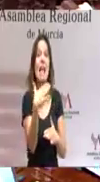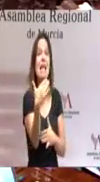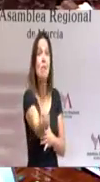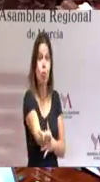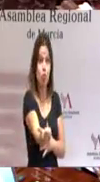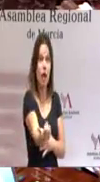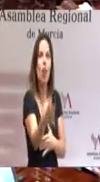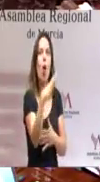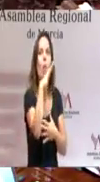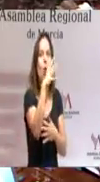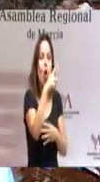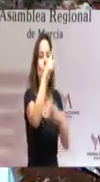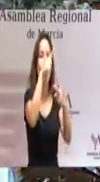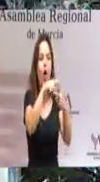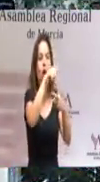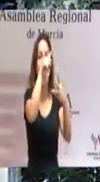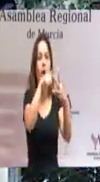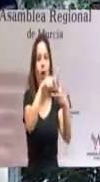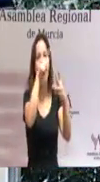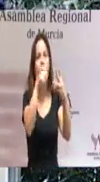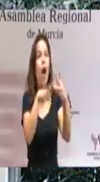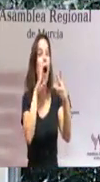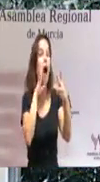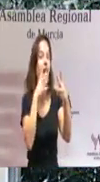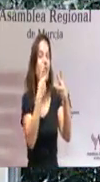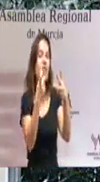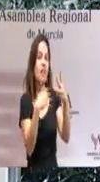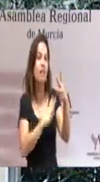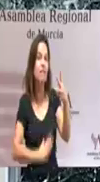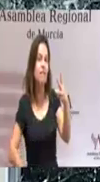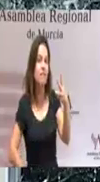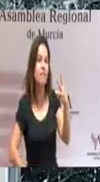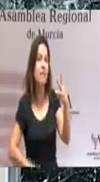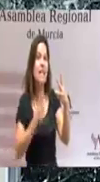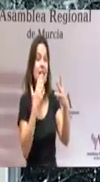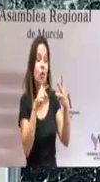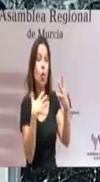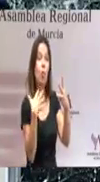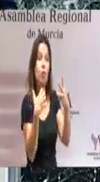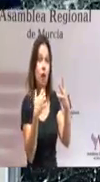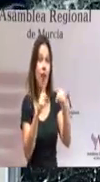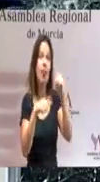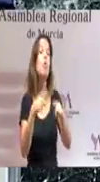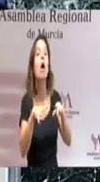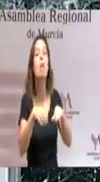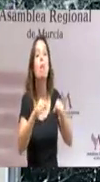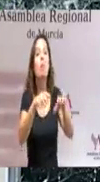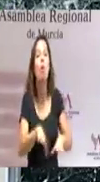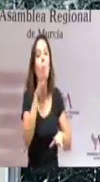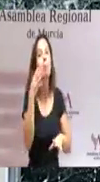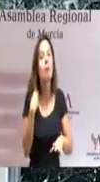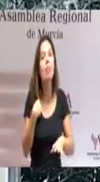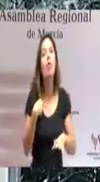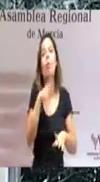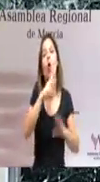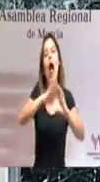por alguna de las tres causas que tiene pendientes, ¿va a dimitir en cumplimiento del acuerdo de